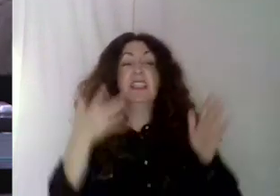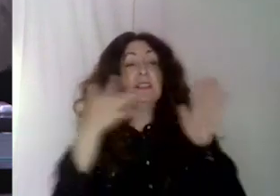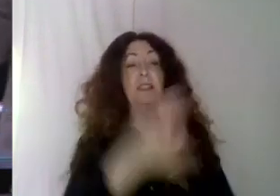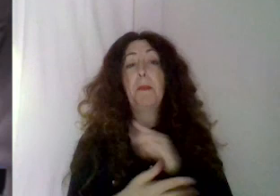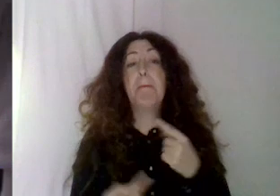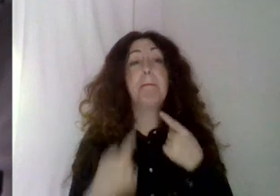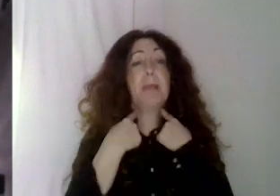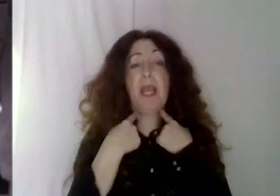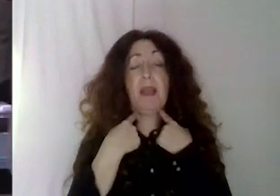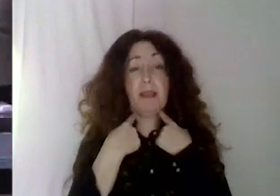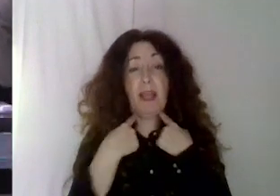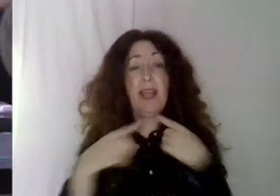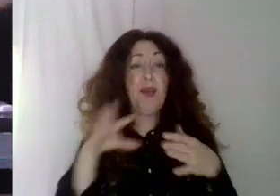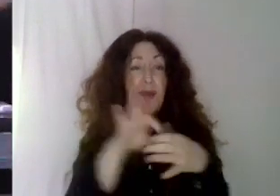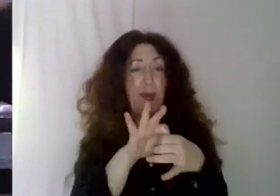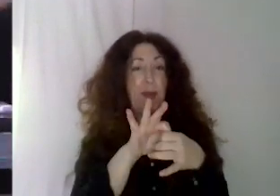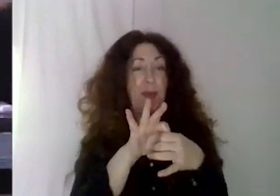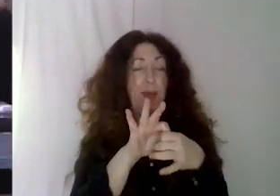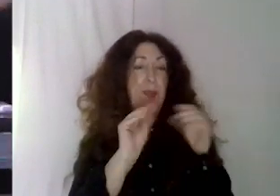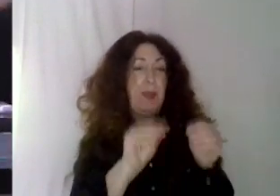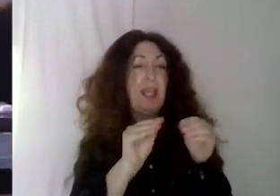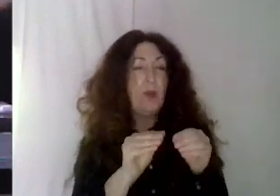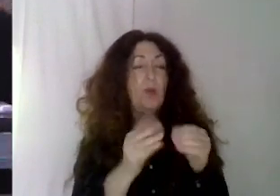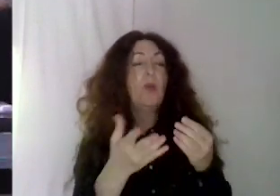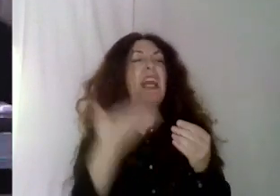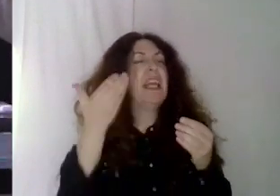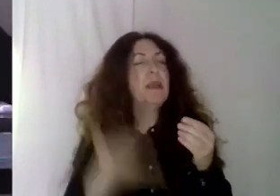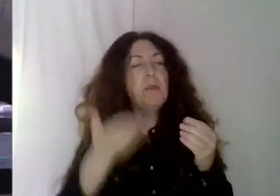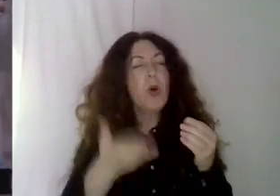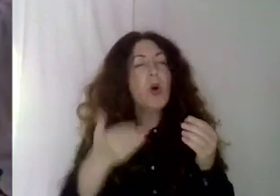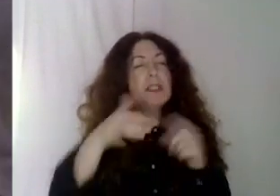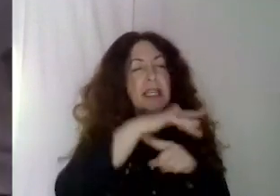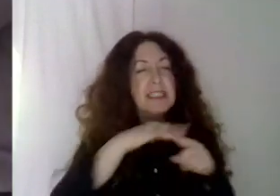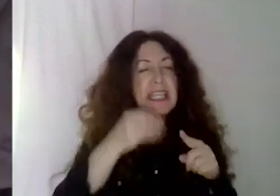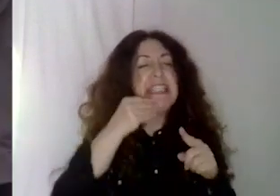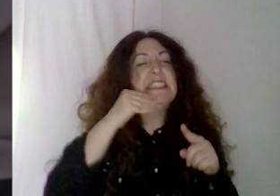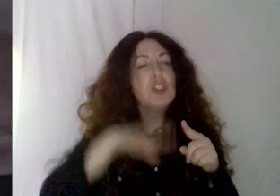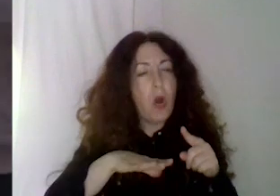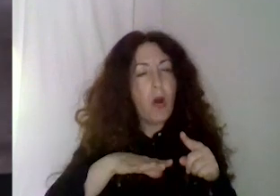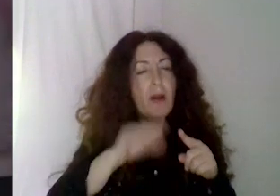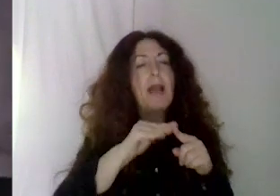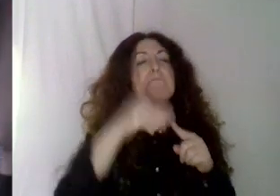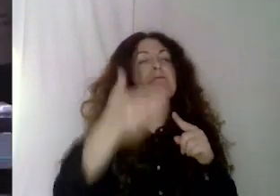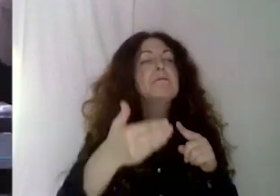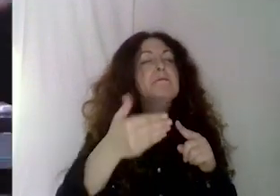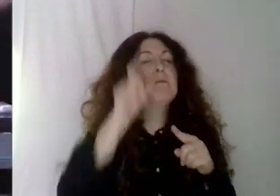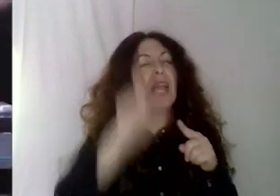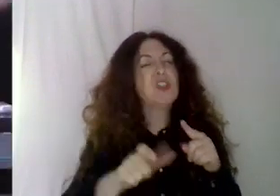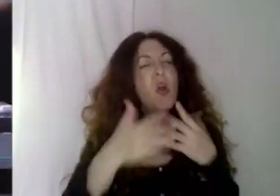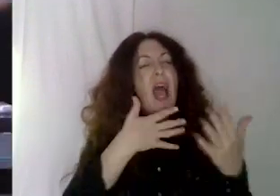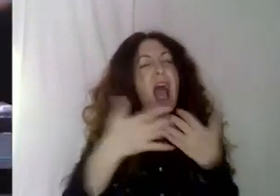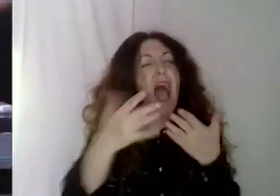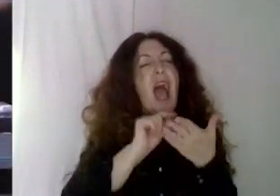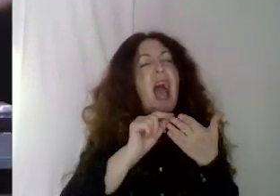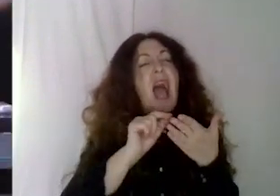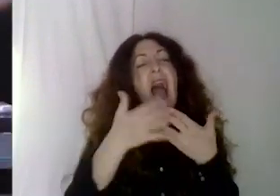las quitamos de contexto, las ponemos fríamente para el análisis de generaciones posteriores, perdemos